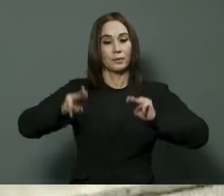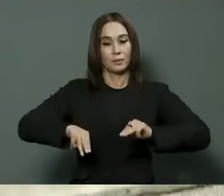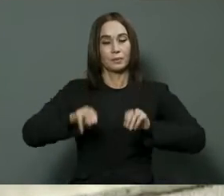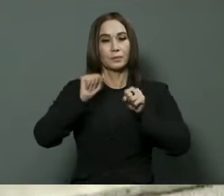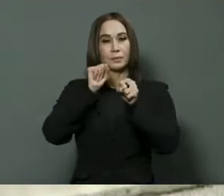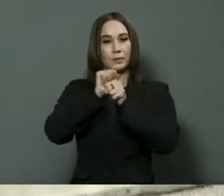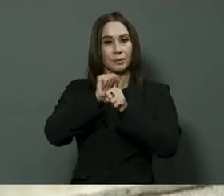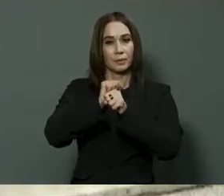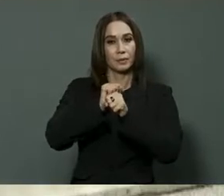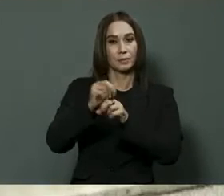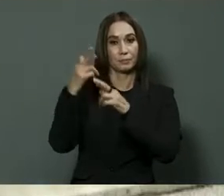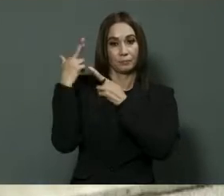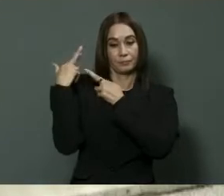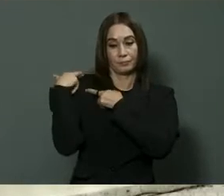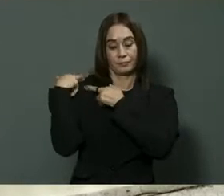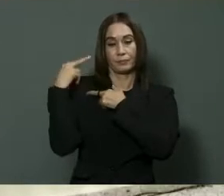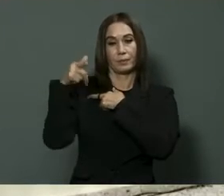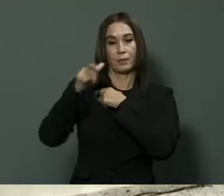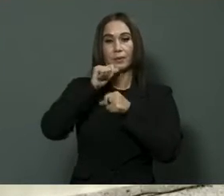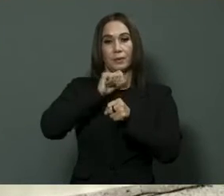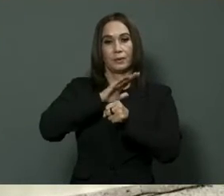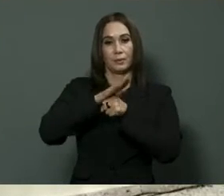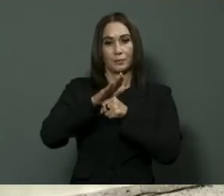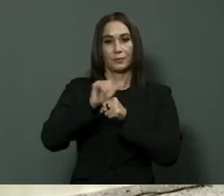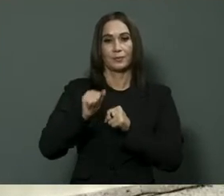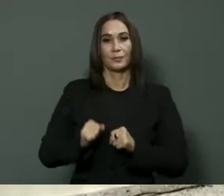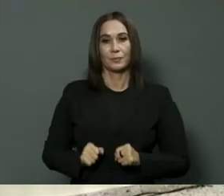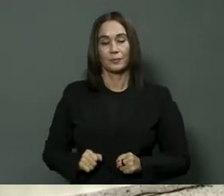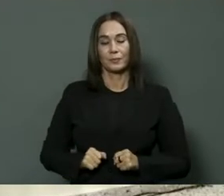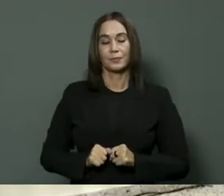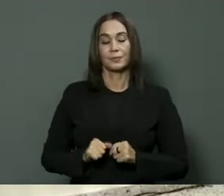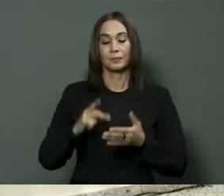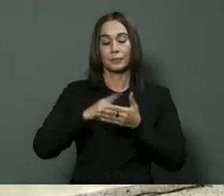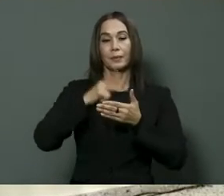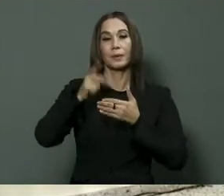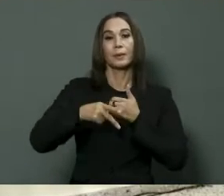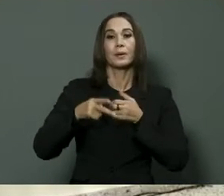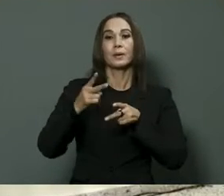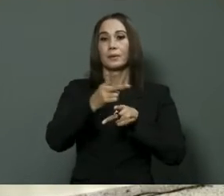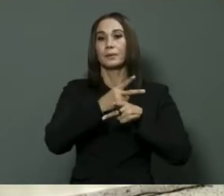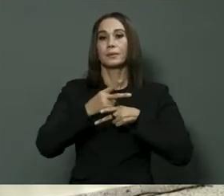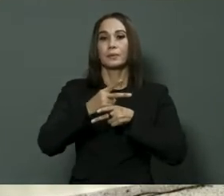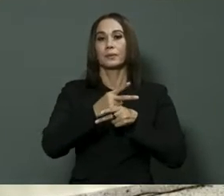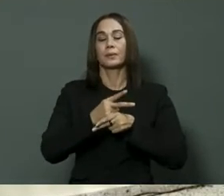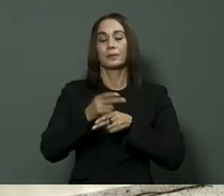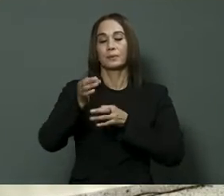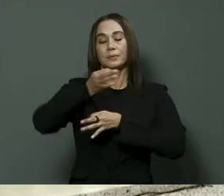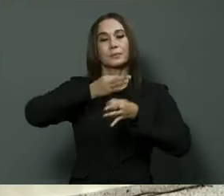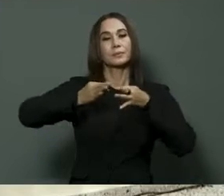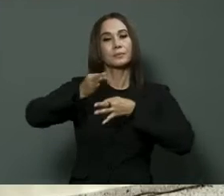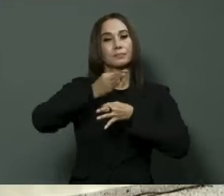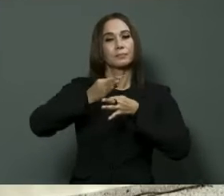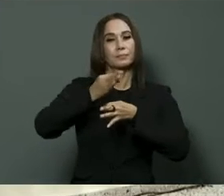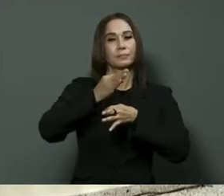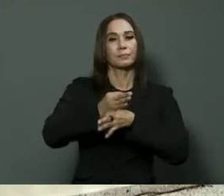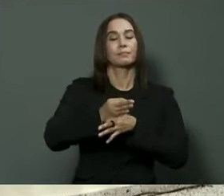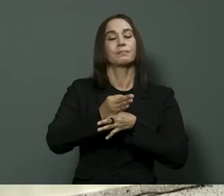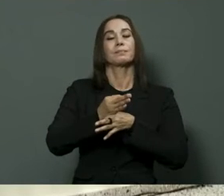hecho suyo este gran compromiso. El Plan de Seguridad Ciudadana de San Francisco de